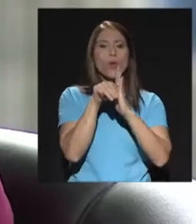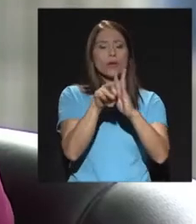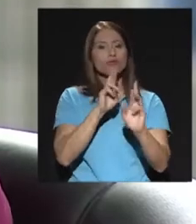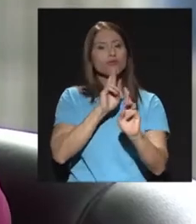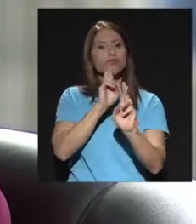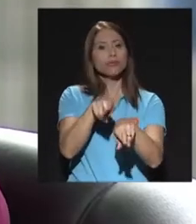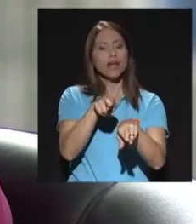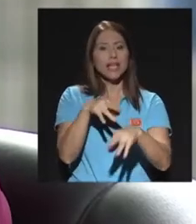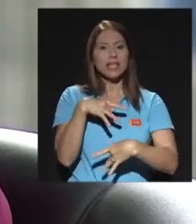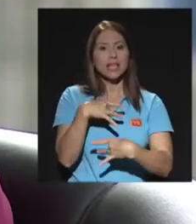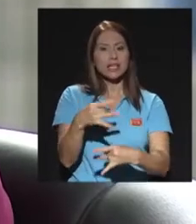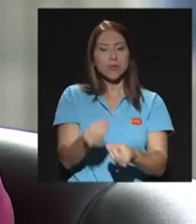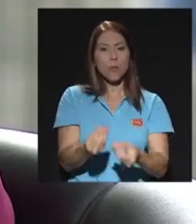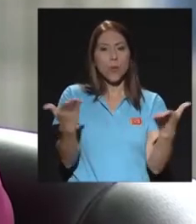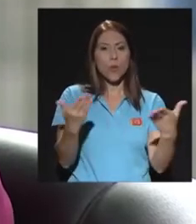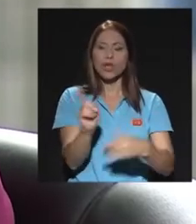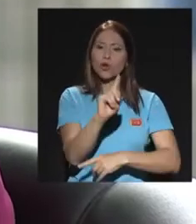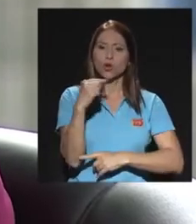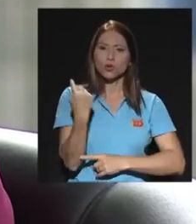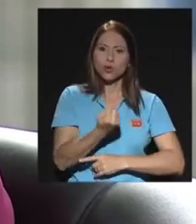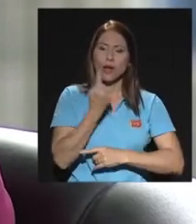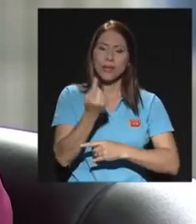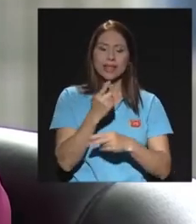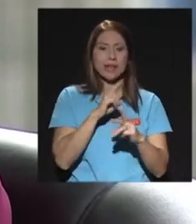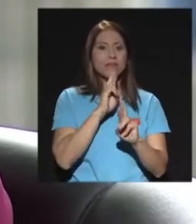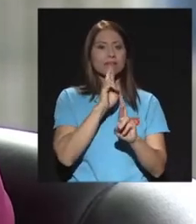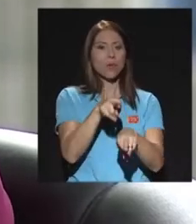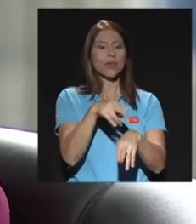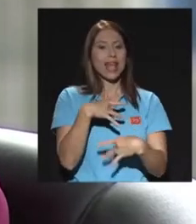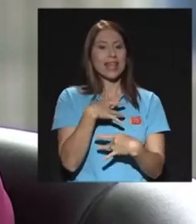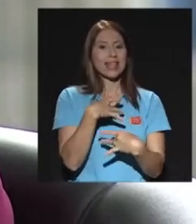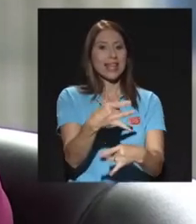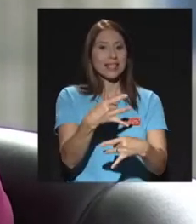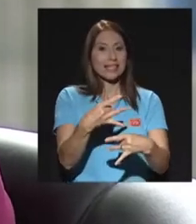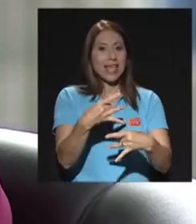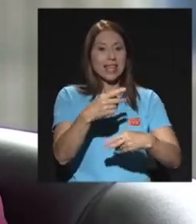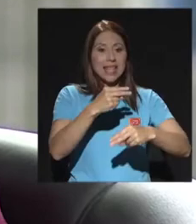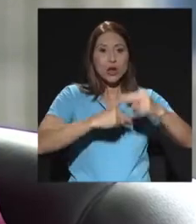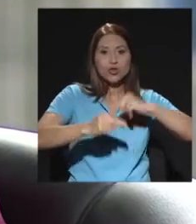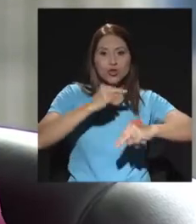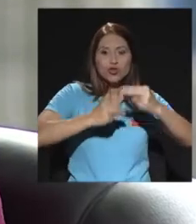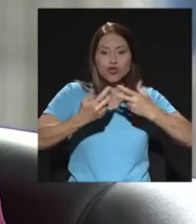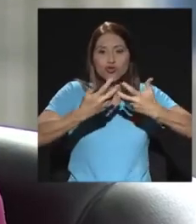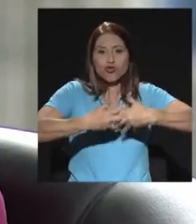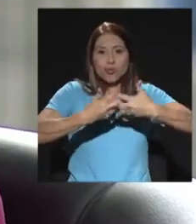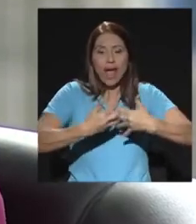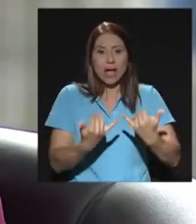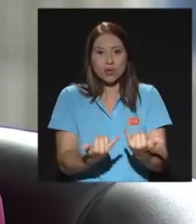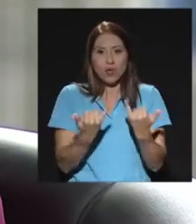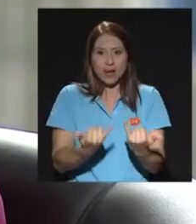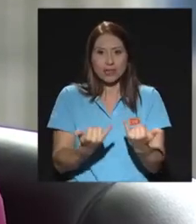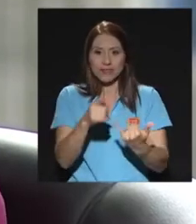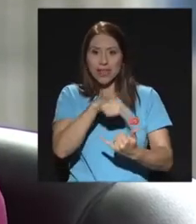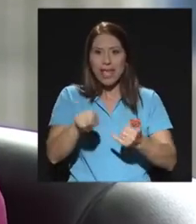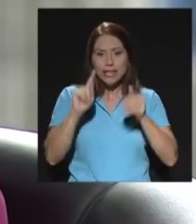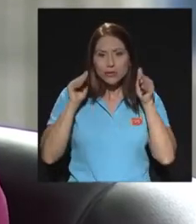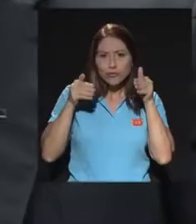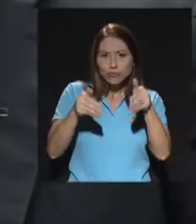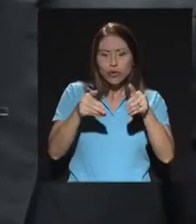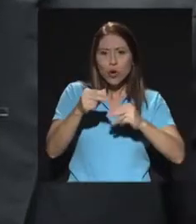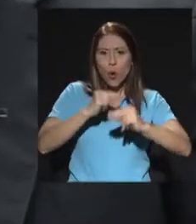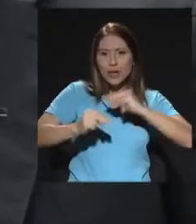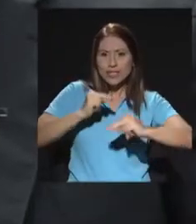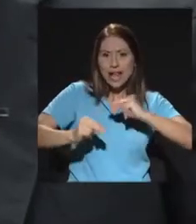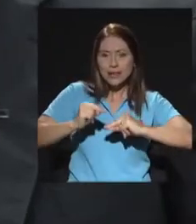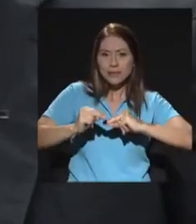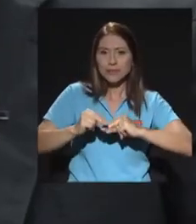interés público y no solo al interés de los operadores actuales, básicamente operadores de carácter comercial. Don Antonio, ¿por